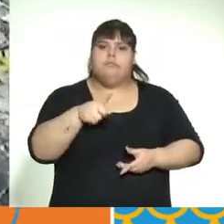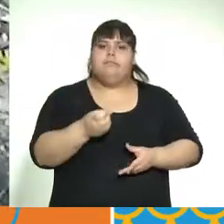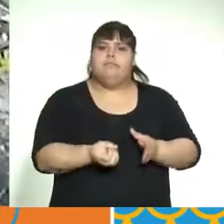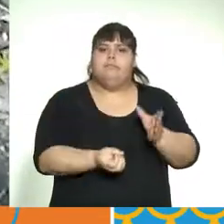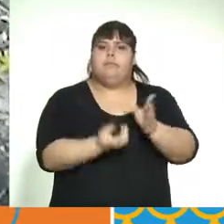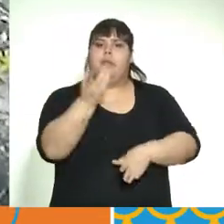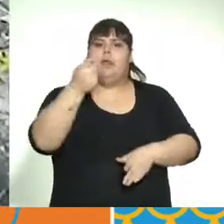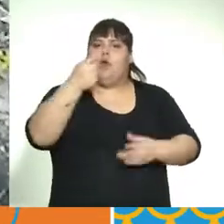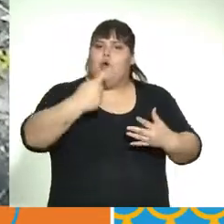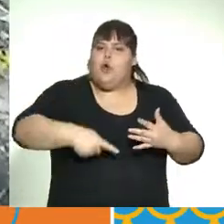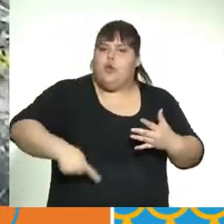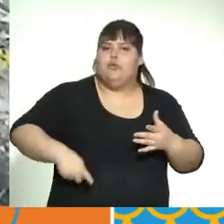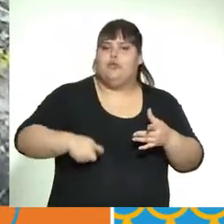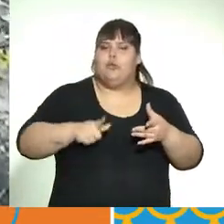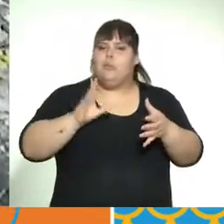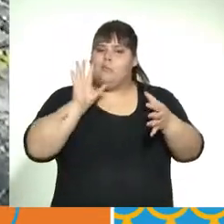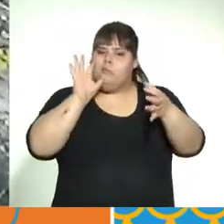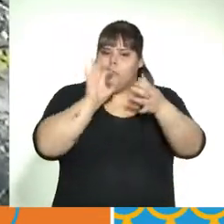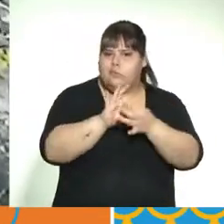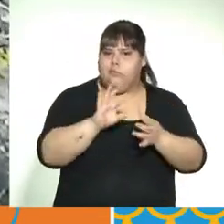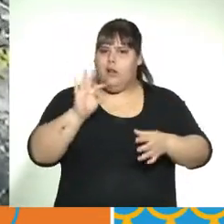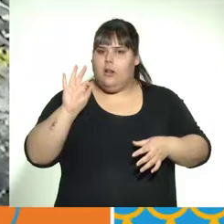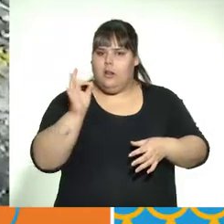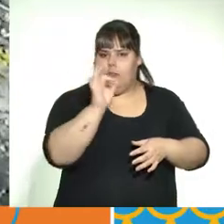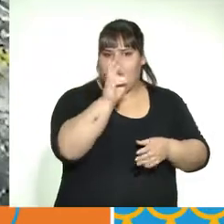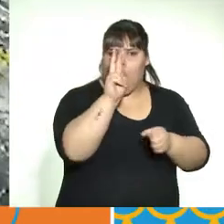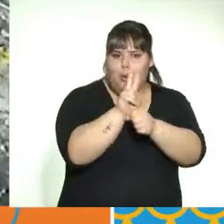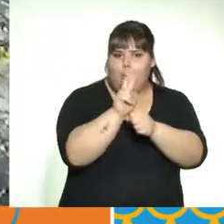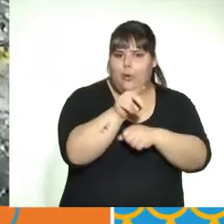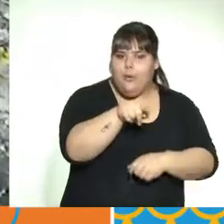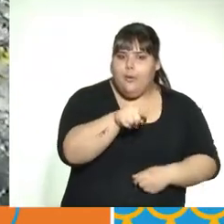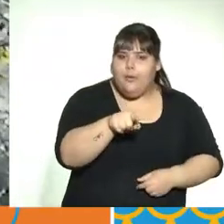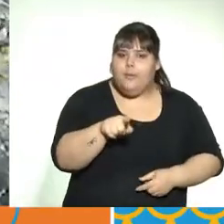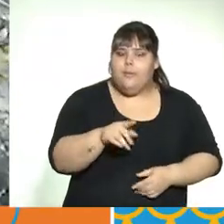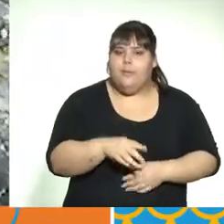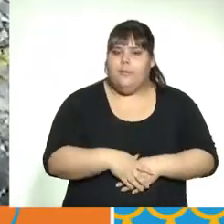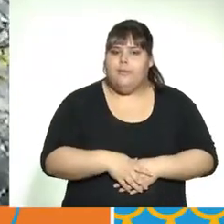que genera todos los productos a partir de la apicultura,